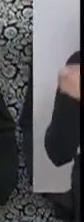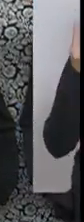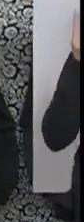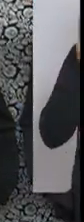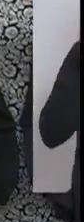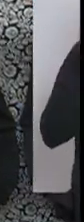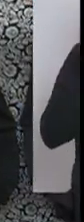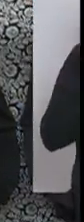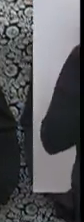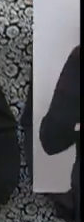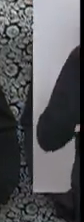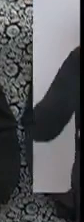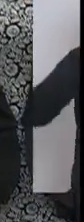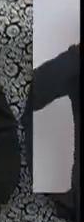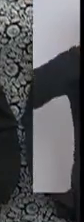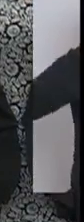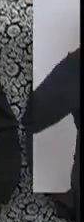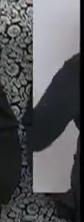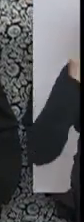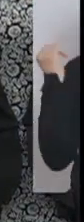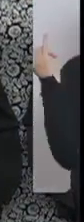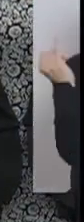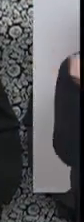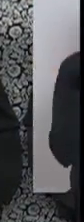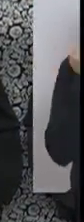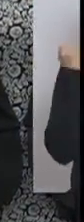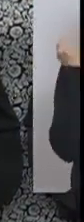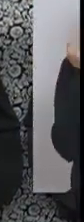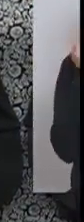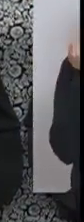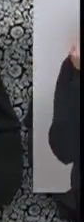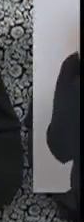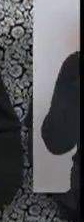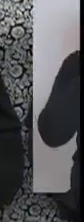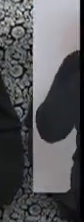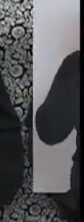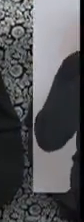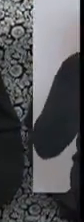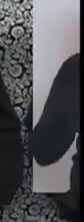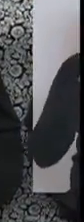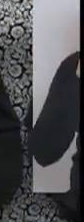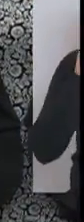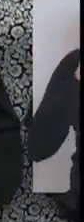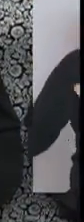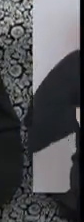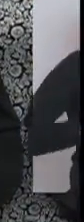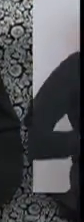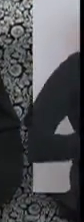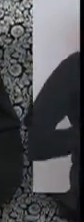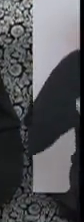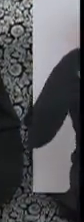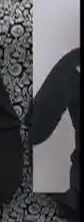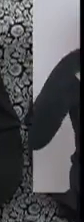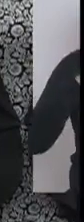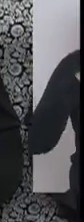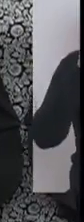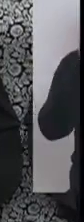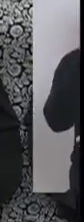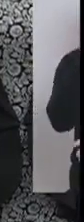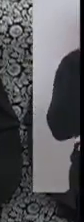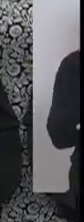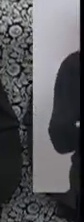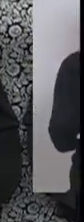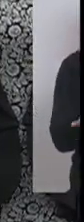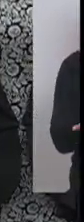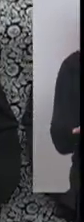pregunta, bueno, si son tan férreos los defensores del Tribunal Constitucional, ¿por qué no fue el primero? Ahora sí y ahora no. Mira, en resumen, yo creo que